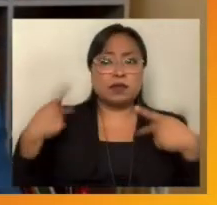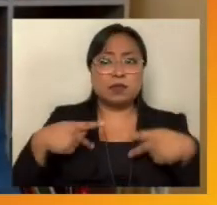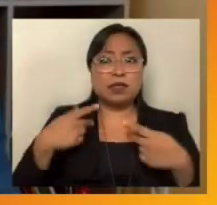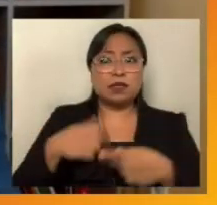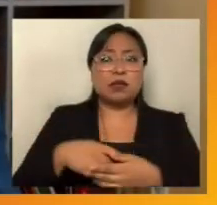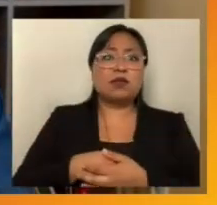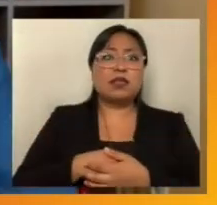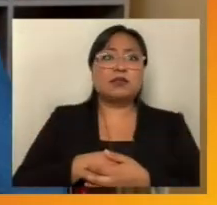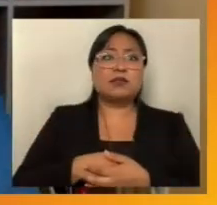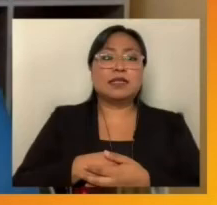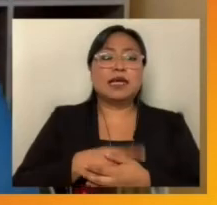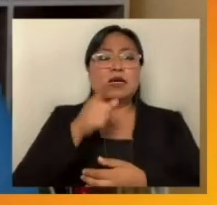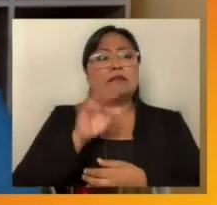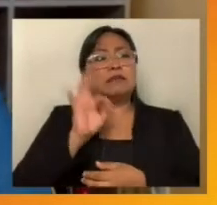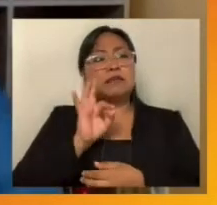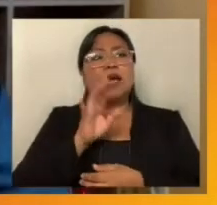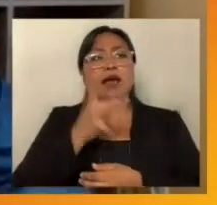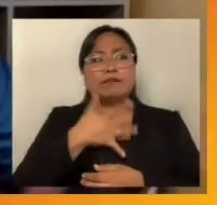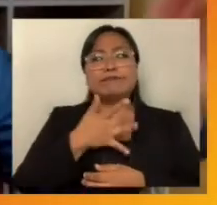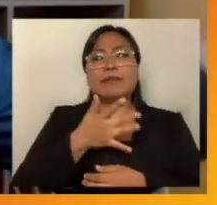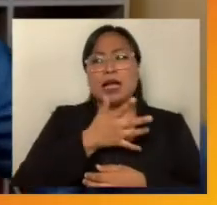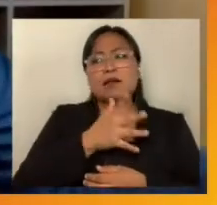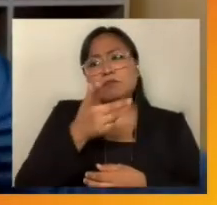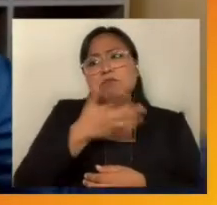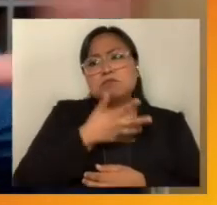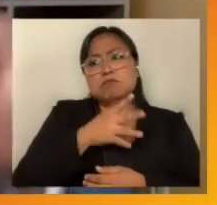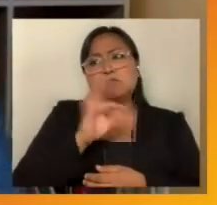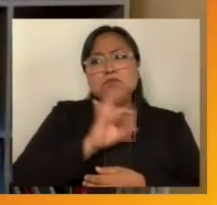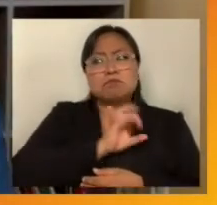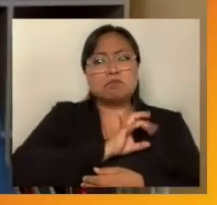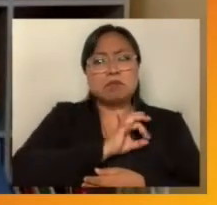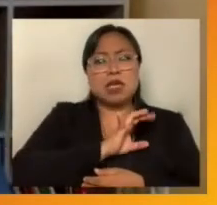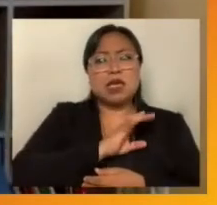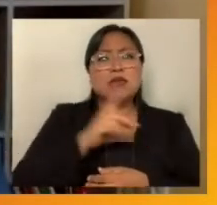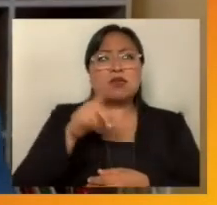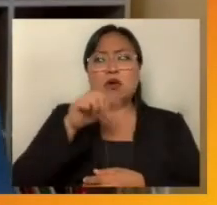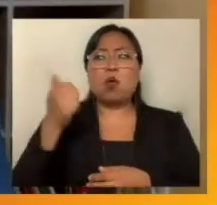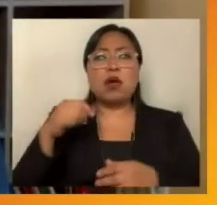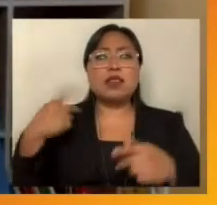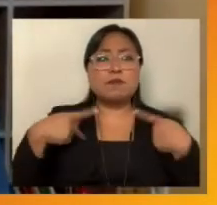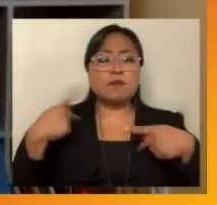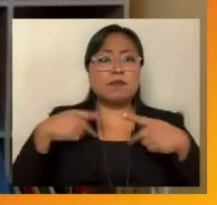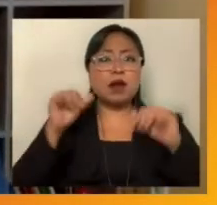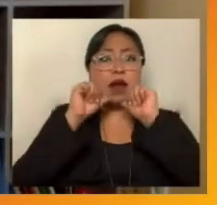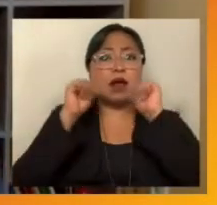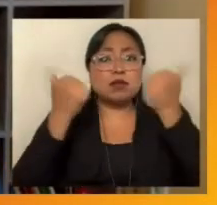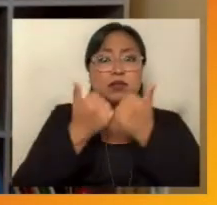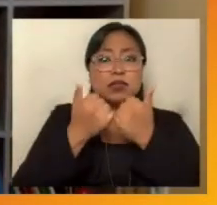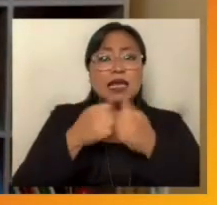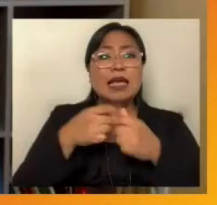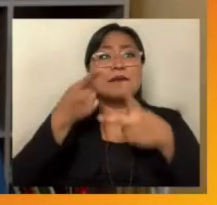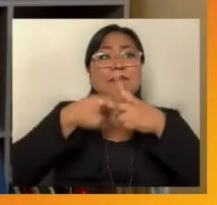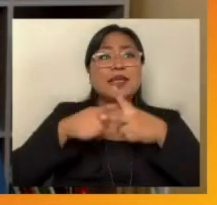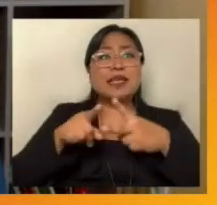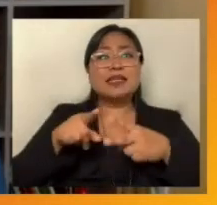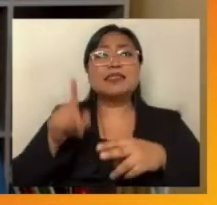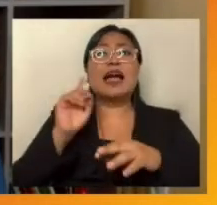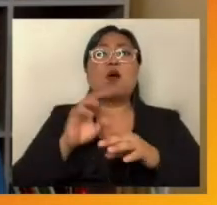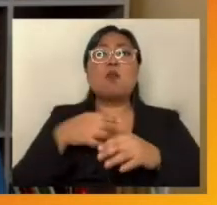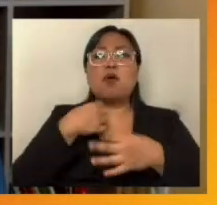Puedes tener miedo si otros compañeros de otras ONGs van a empezar a publicar con la metodología